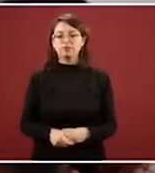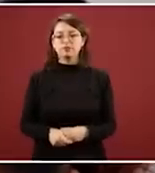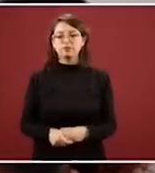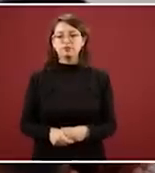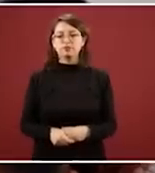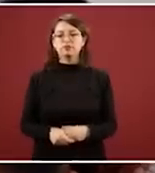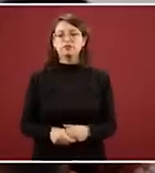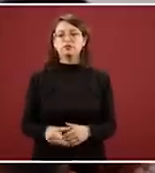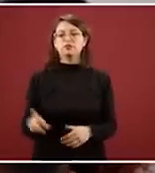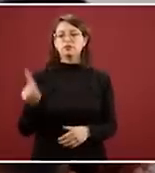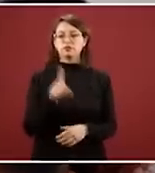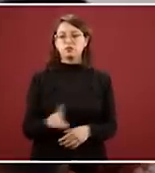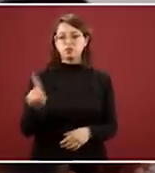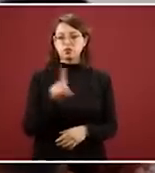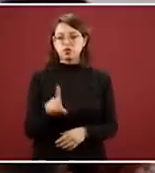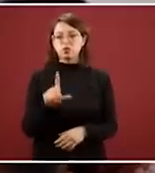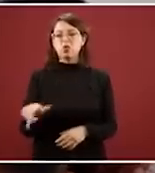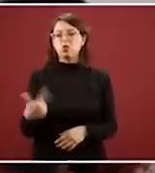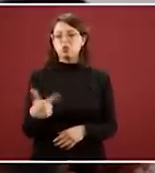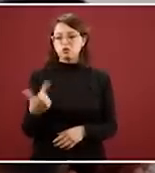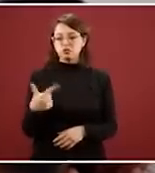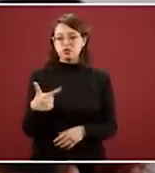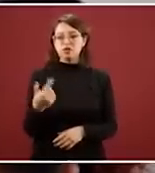Es domingo 12.